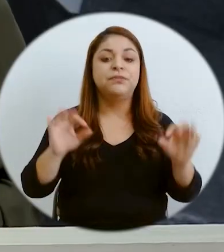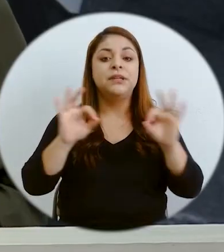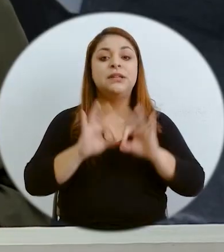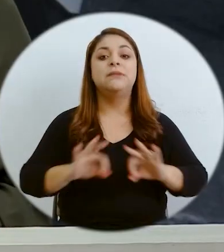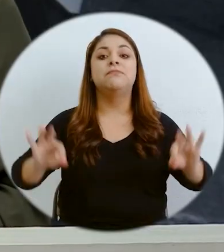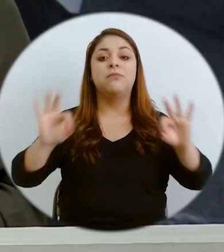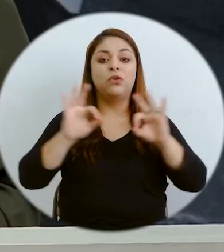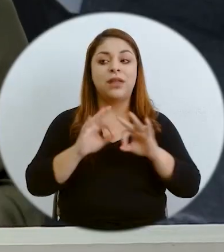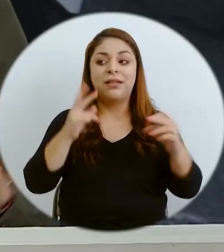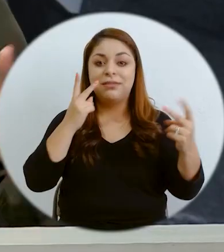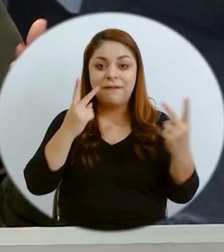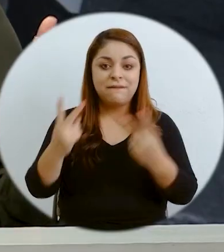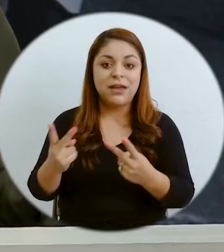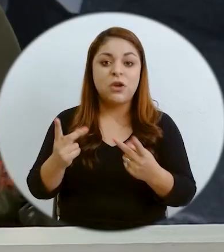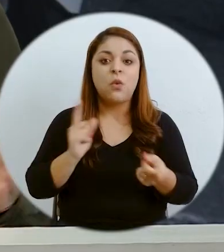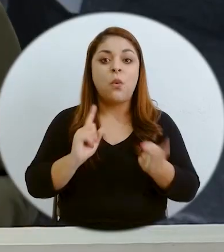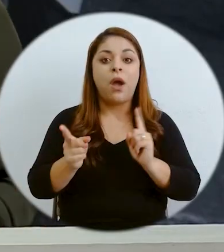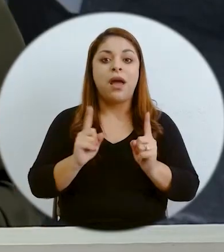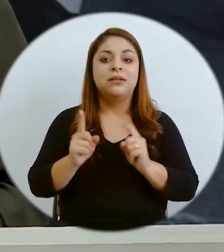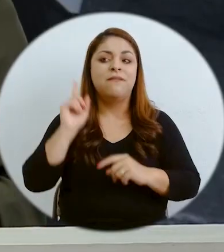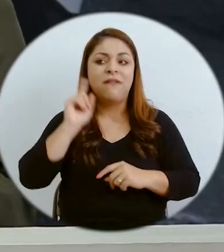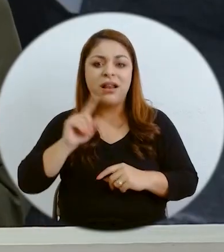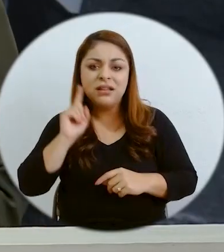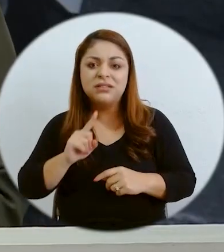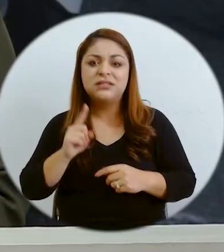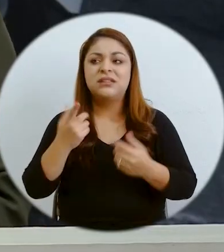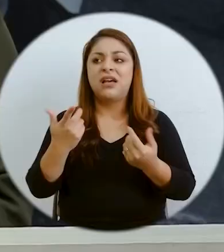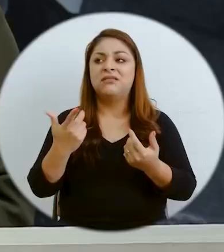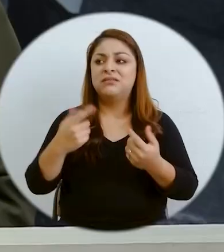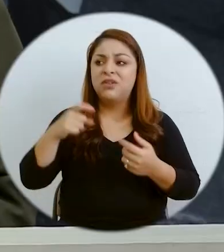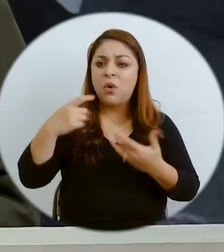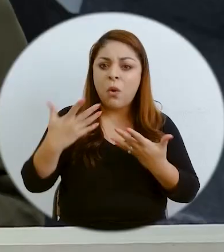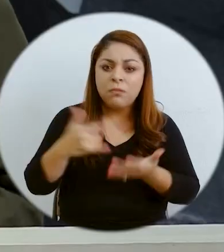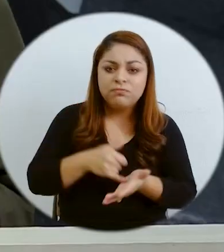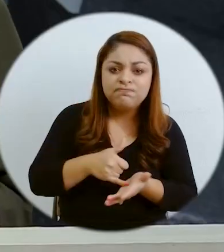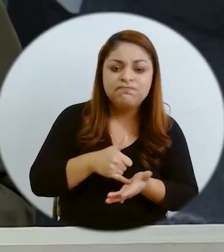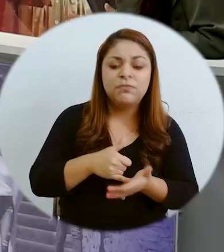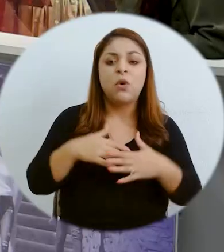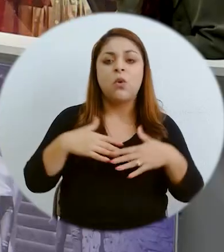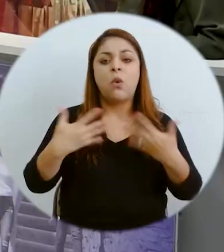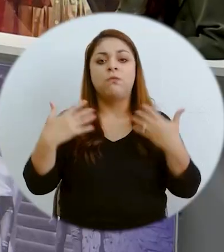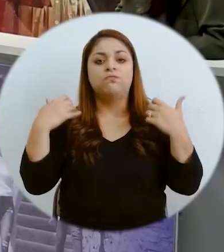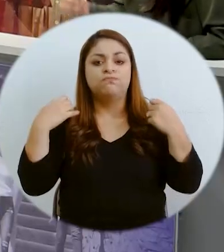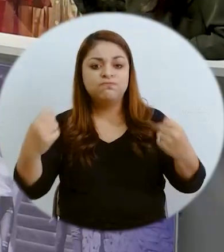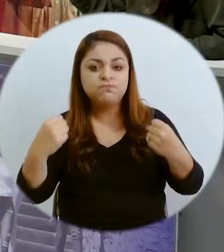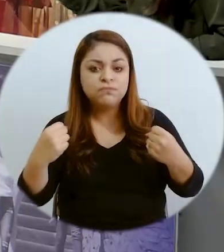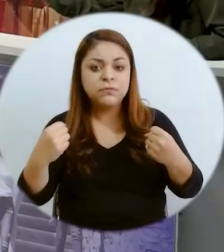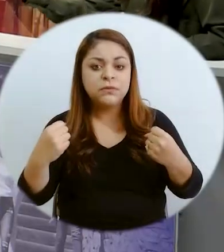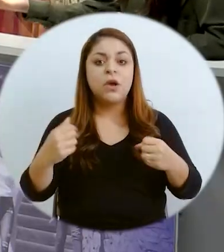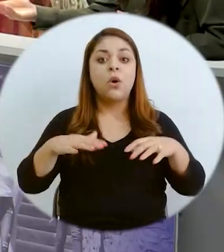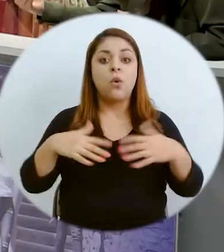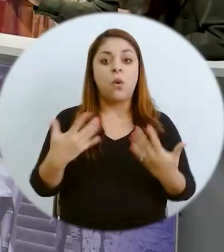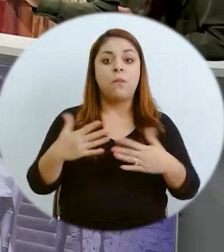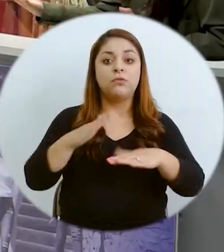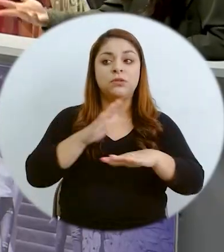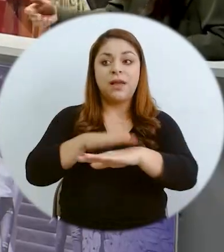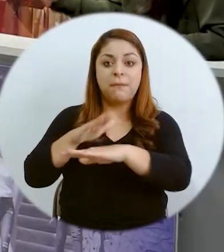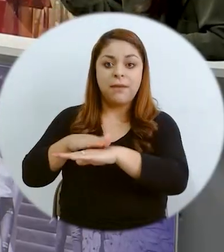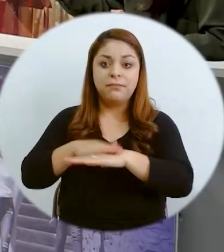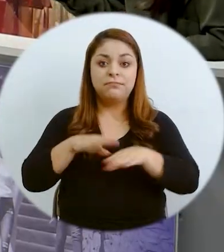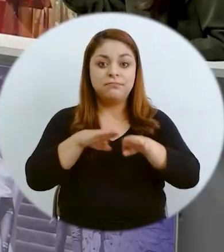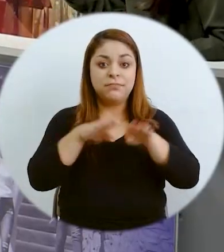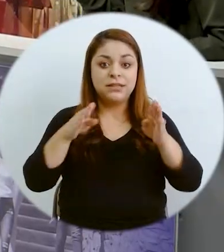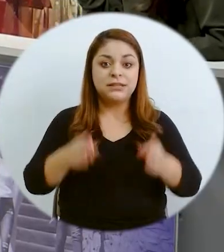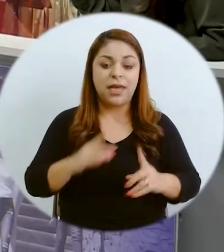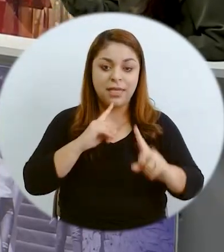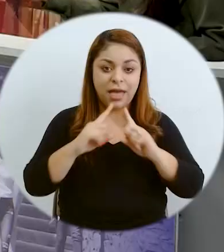es importante ver cuáles son las falencias, en qué estamos debilitados, cómo fortalecernos, cómo llamar a una mesa de diálogo,